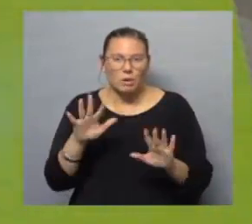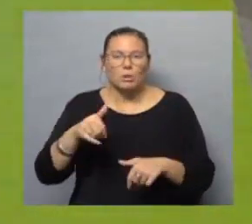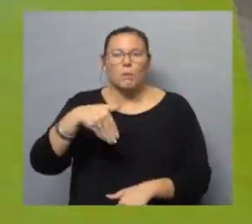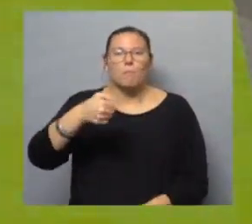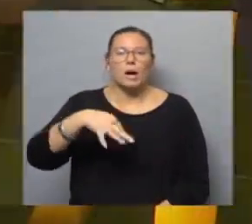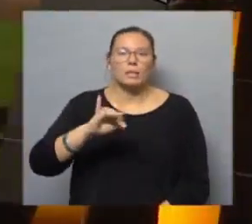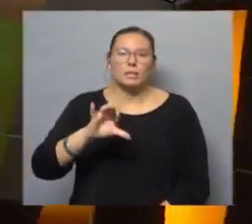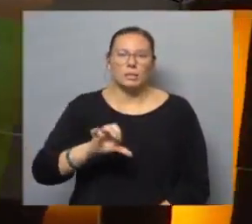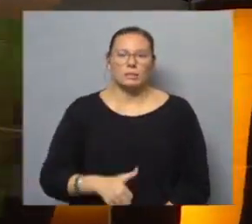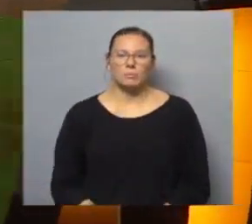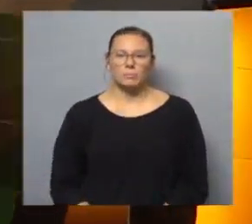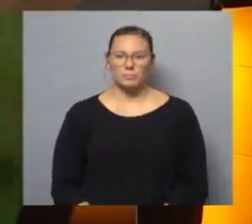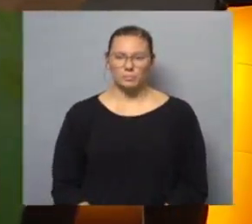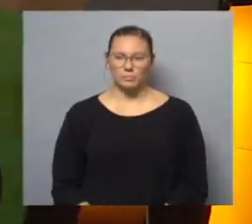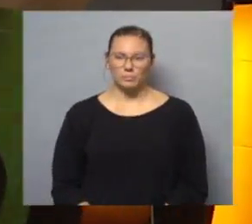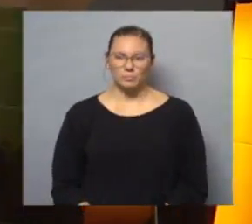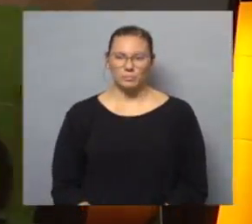mantis.